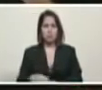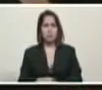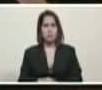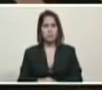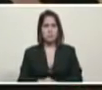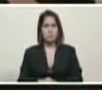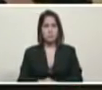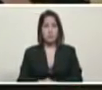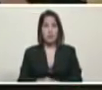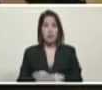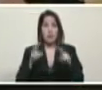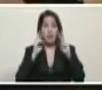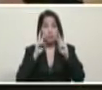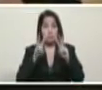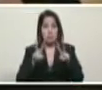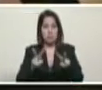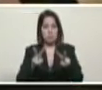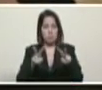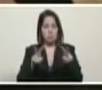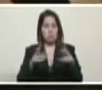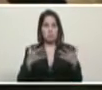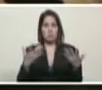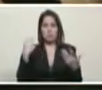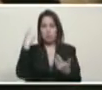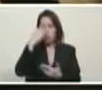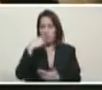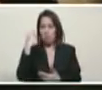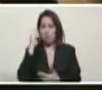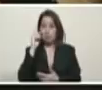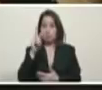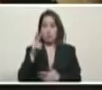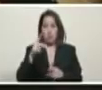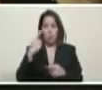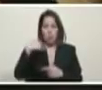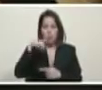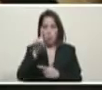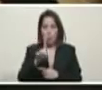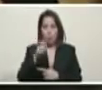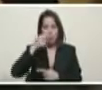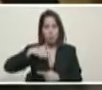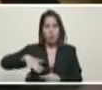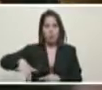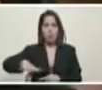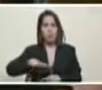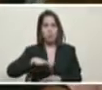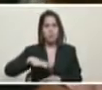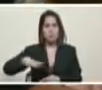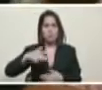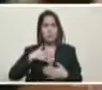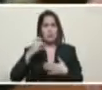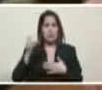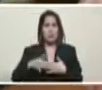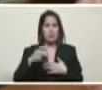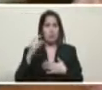con la misma mirada, con el mismo rostro, somos uno solo, somos un solo pueblo. En el dolor y en la adversidad,